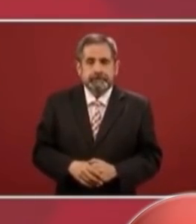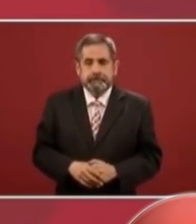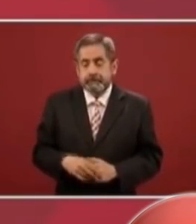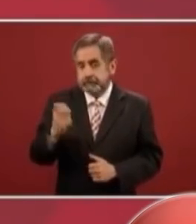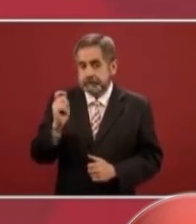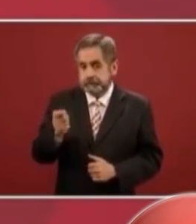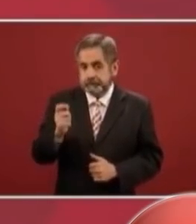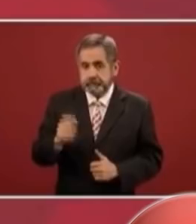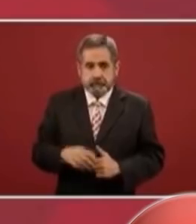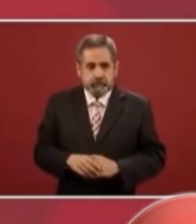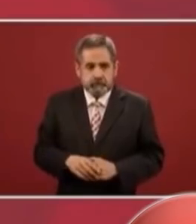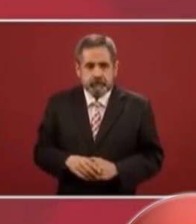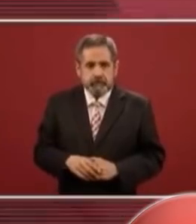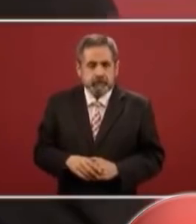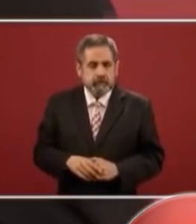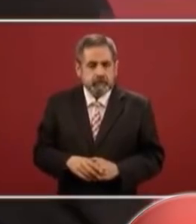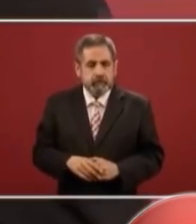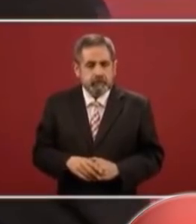Entonces,